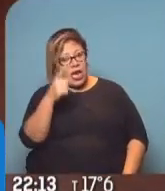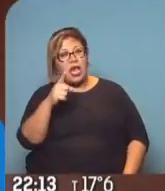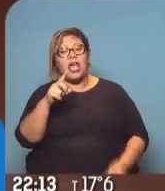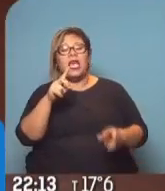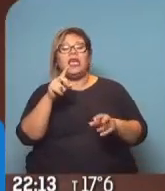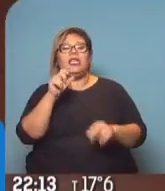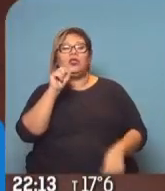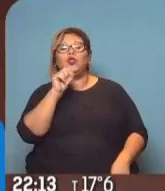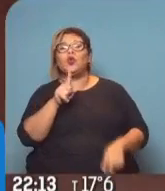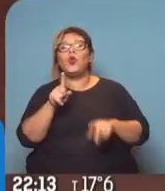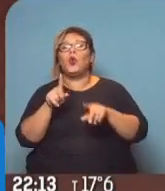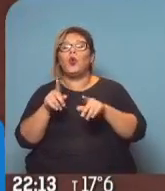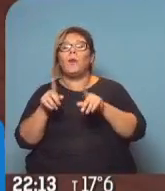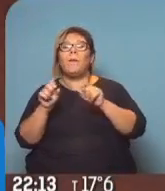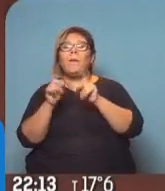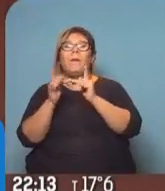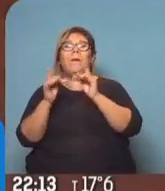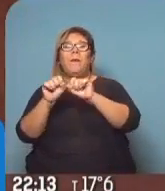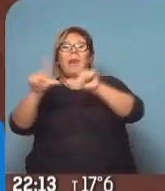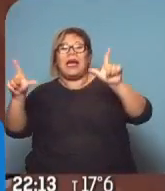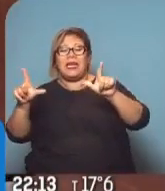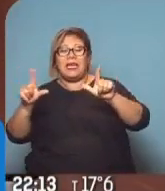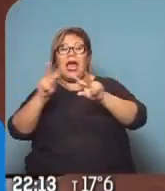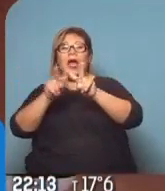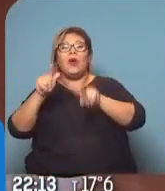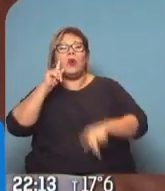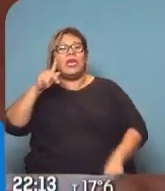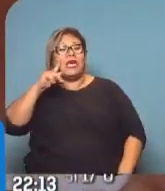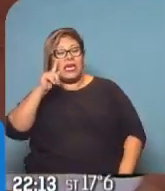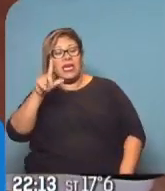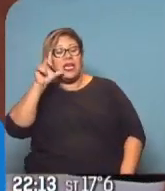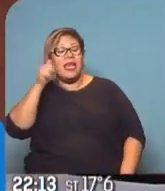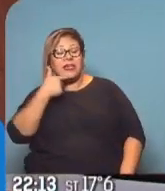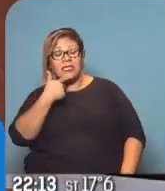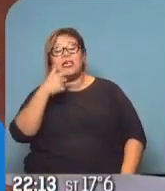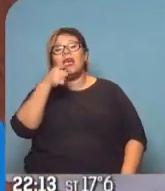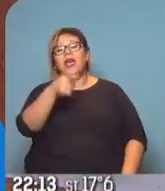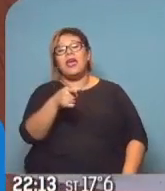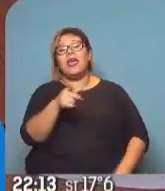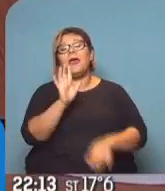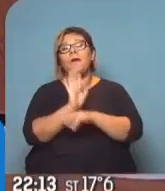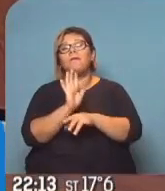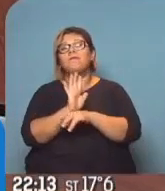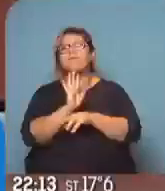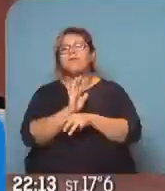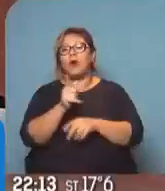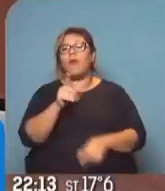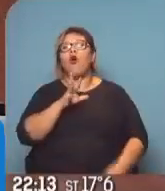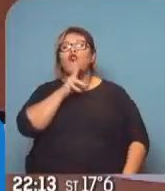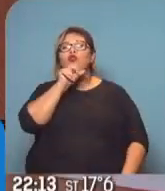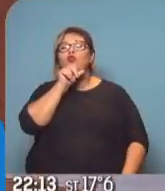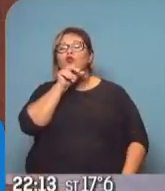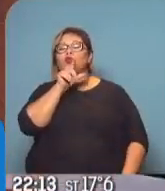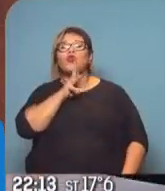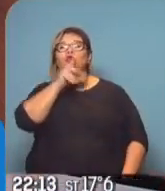muy difícil de ver desde un punto de vista criminal. Digamos, ahí lo que hay es supuestamente unos rusos que hackean